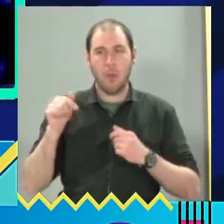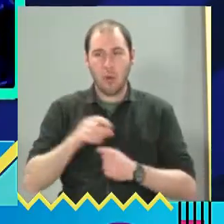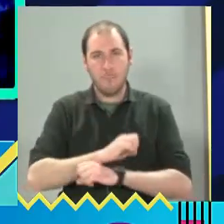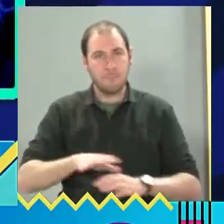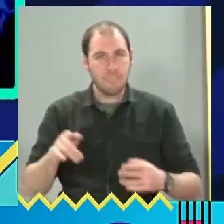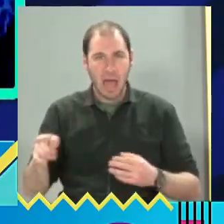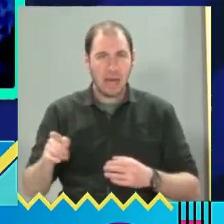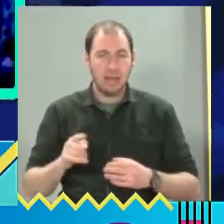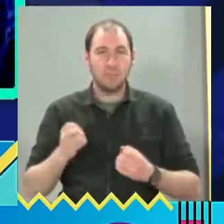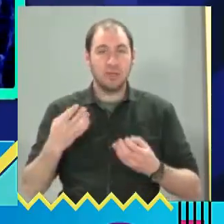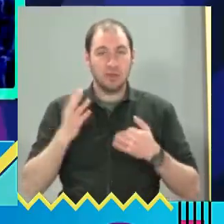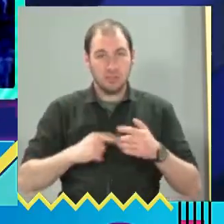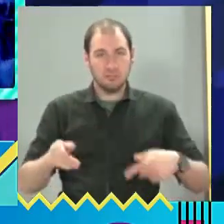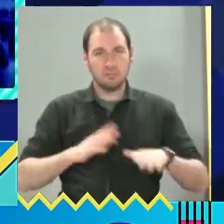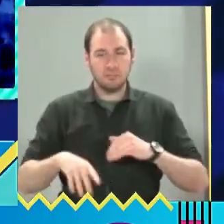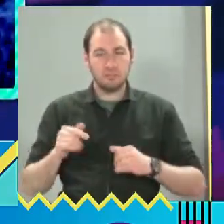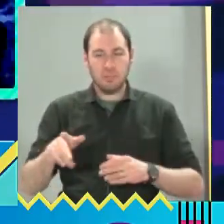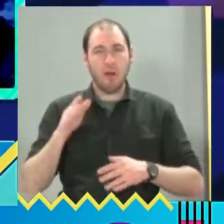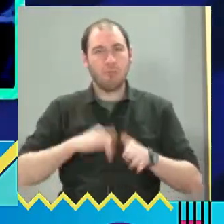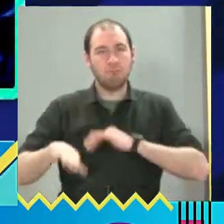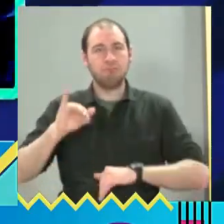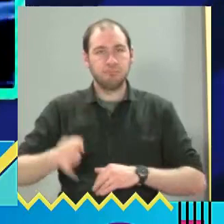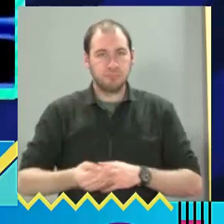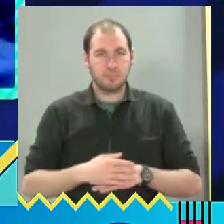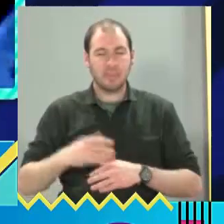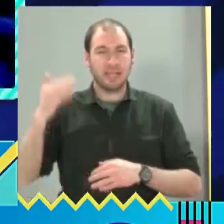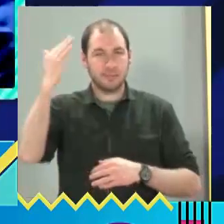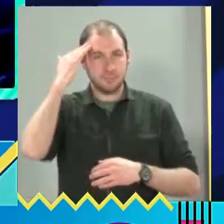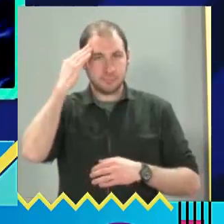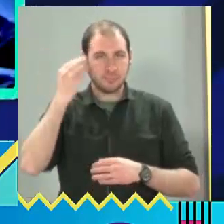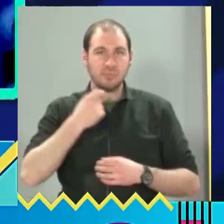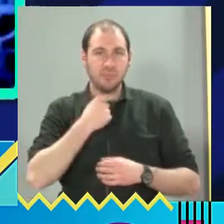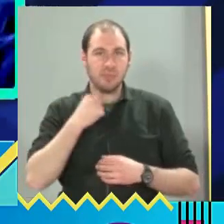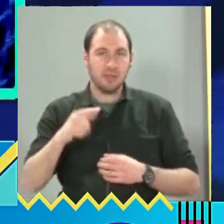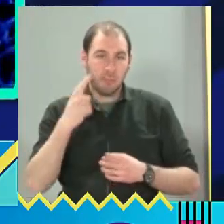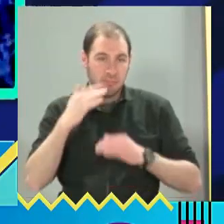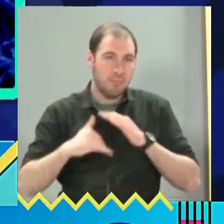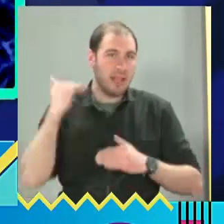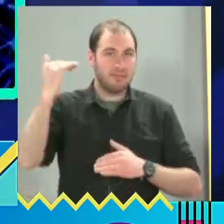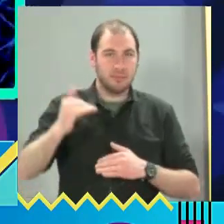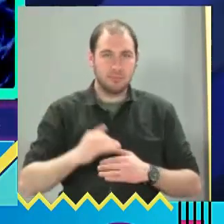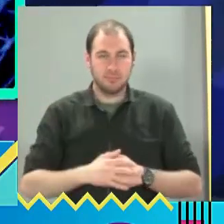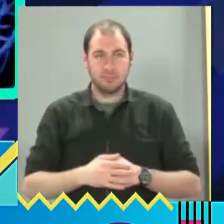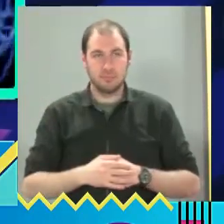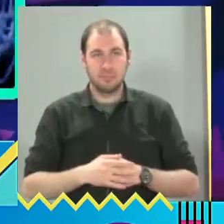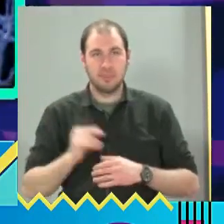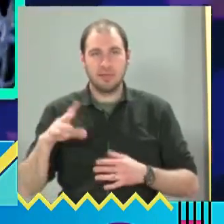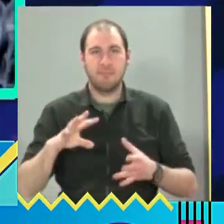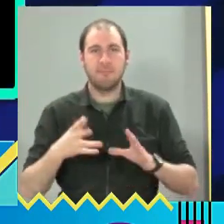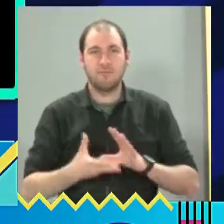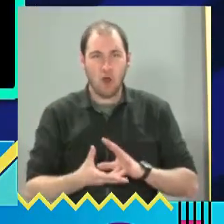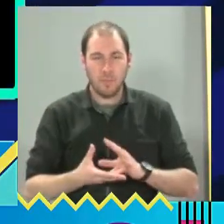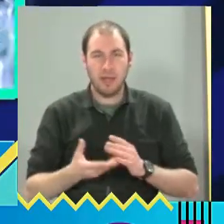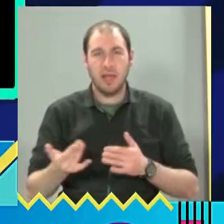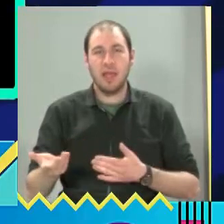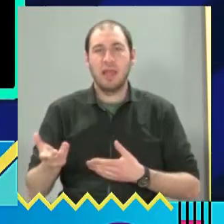mal por hacerlo, vas a correr a hacerlo. Entonces nuestro cerebro quiere eso, sobrevivir. Tiene ese sistema que nos